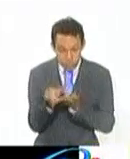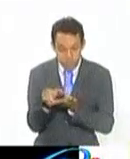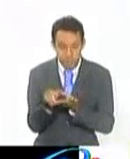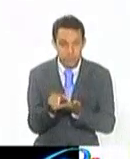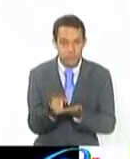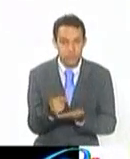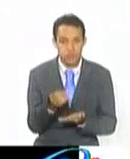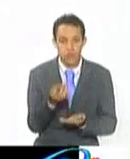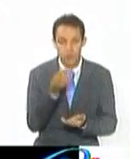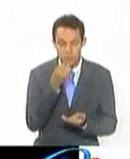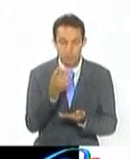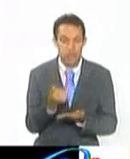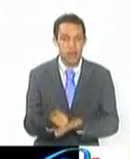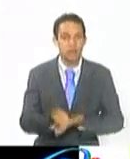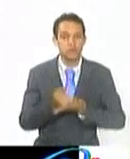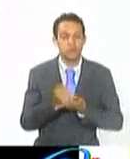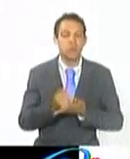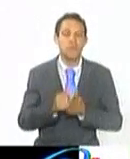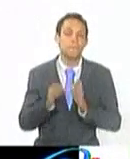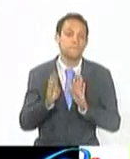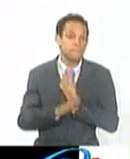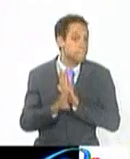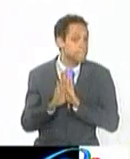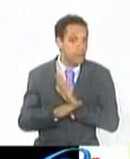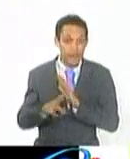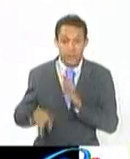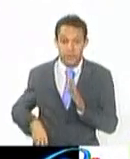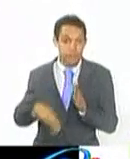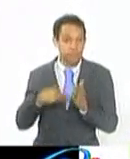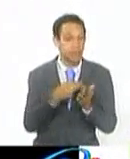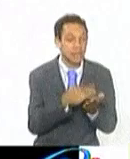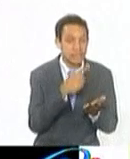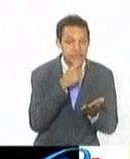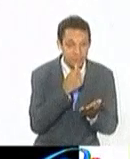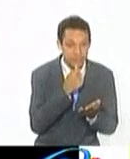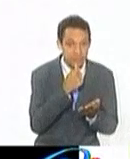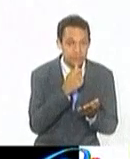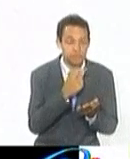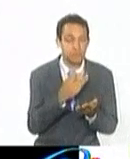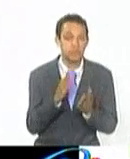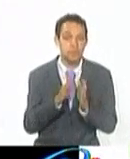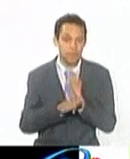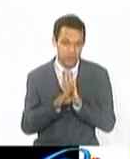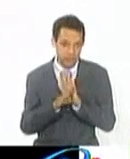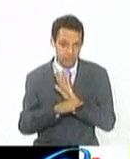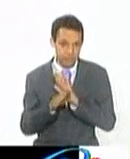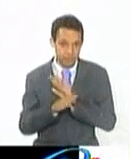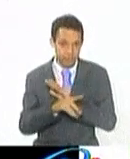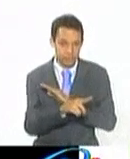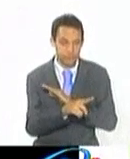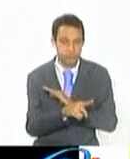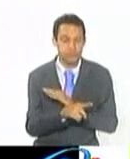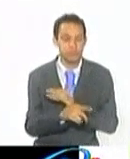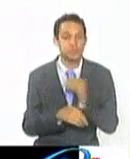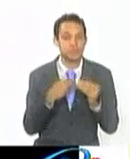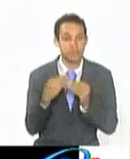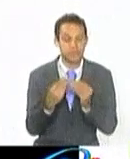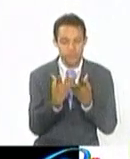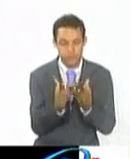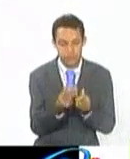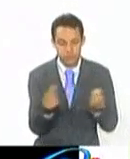hígado Pero hay otra cosa más barata Por si no tiene la plata o la forma de conseguirlo Aquí está la división del colesterol